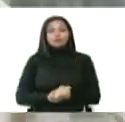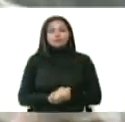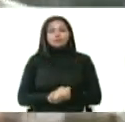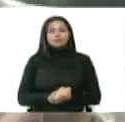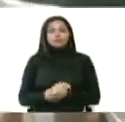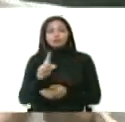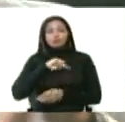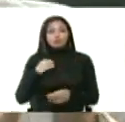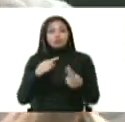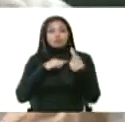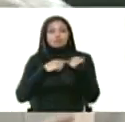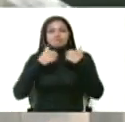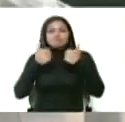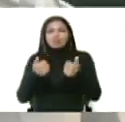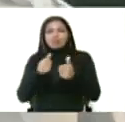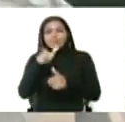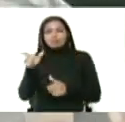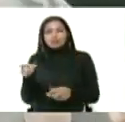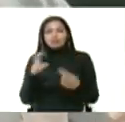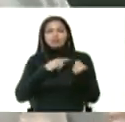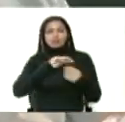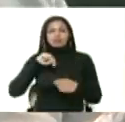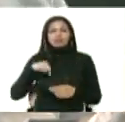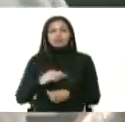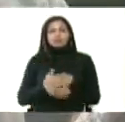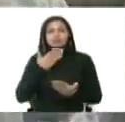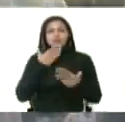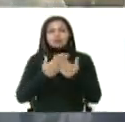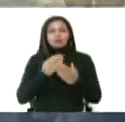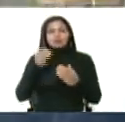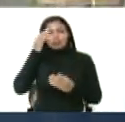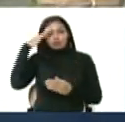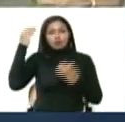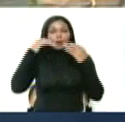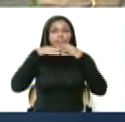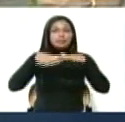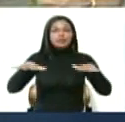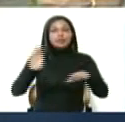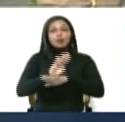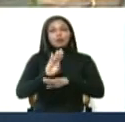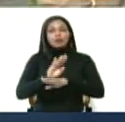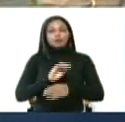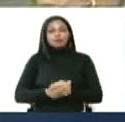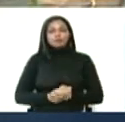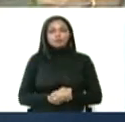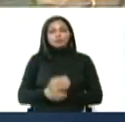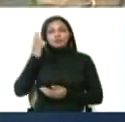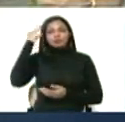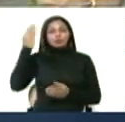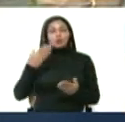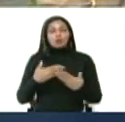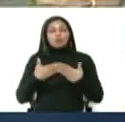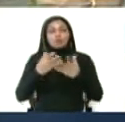manos. Gracias, doctora Muro. Que Dios la bendiga y la proteja. Dios